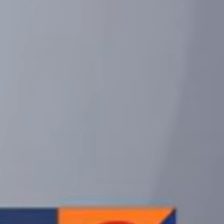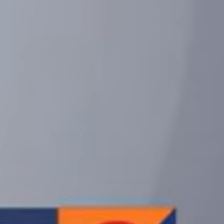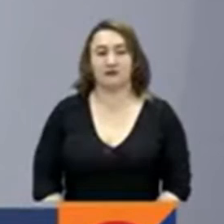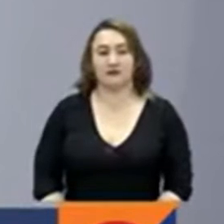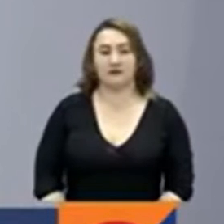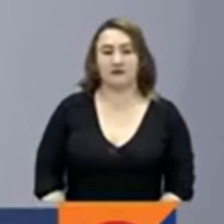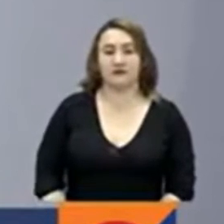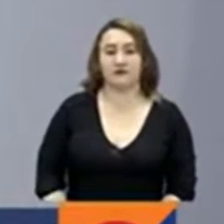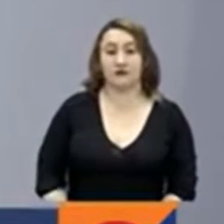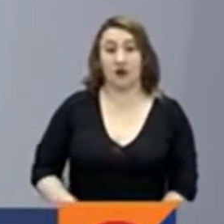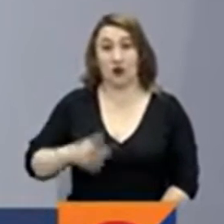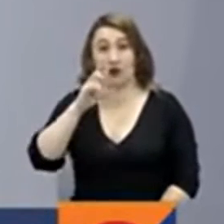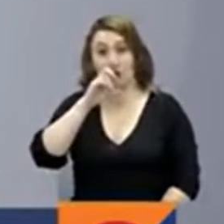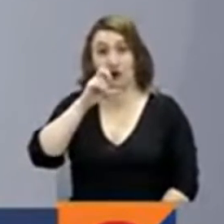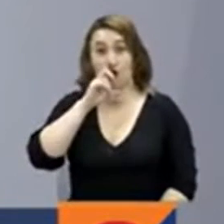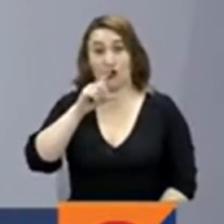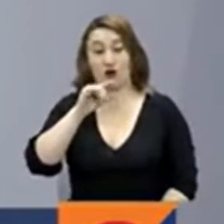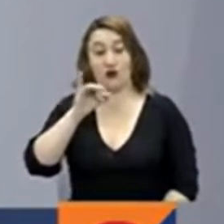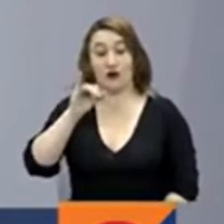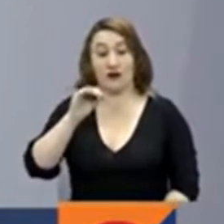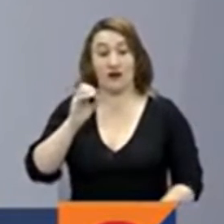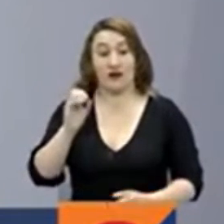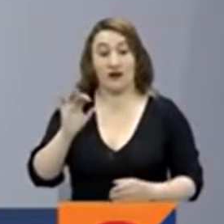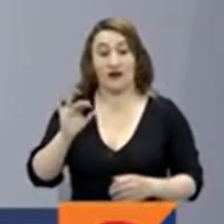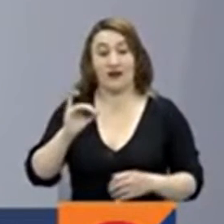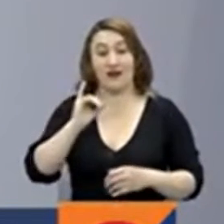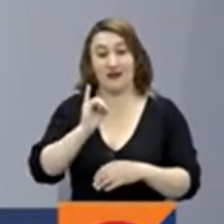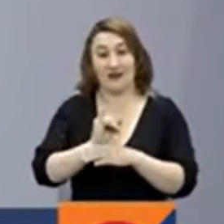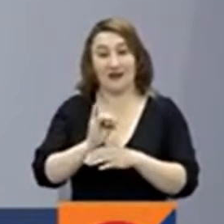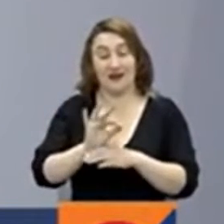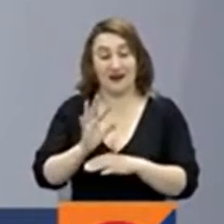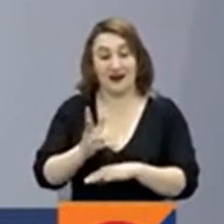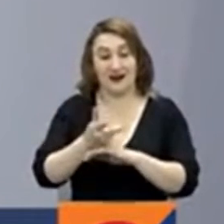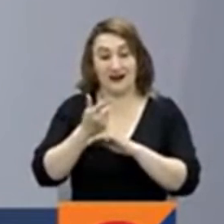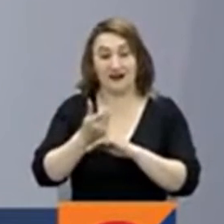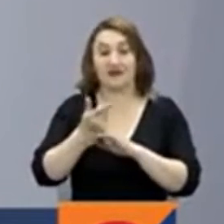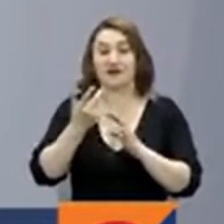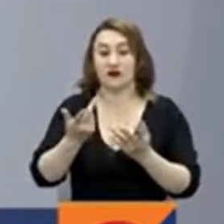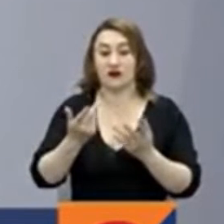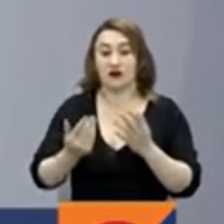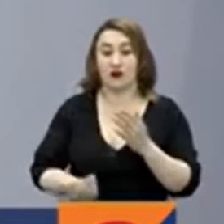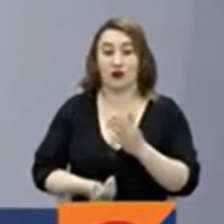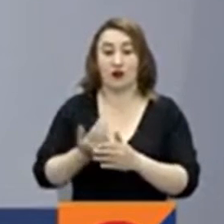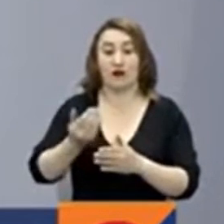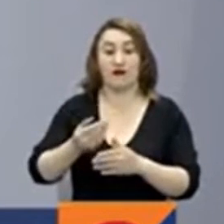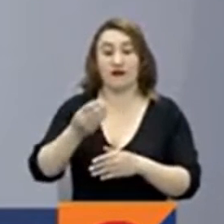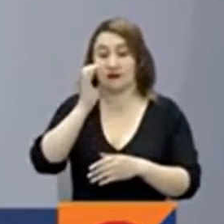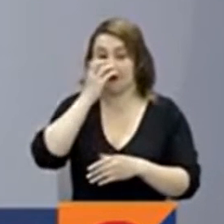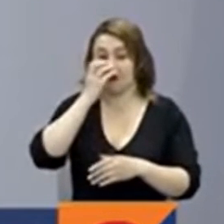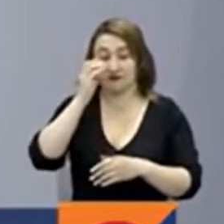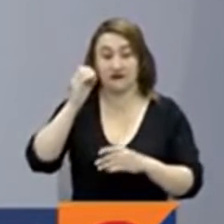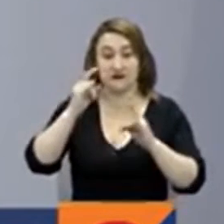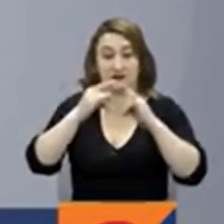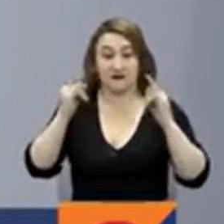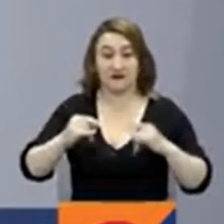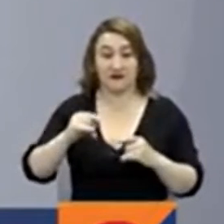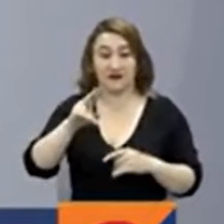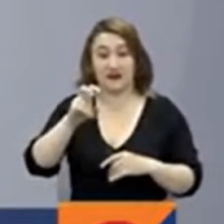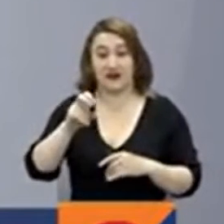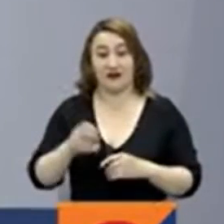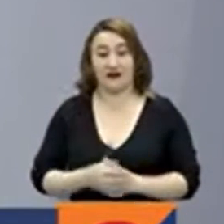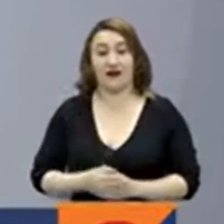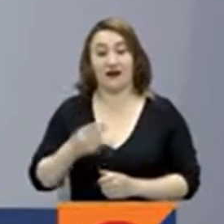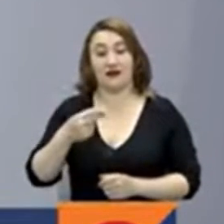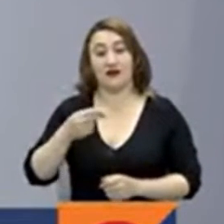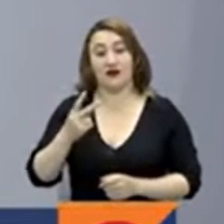En el mes de julio, Idartes y Circo Debut ofrece 7 nuevas creaciones circenses. En esta ocasión presenta